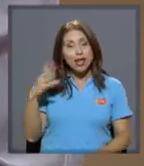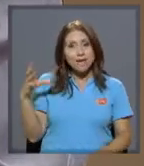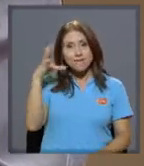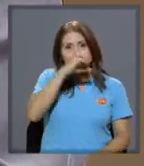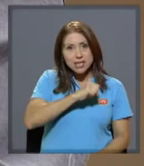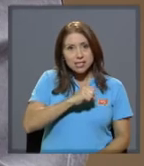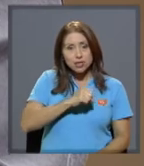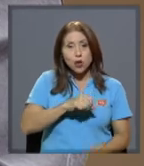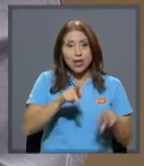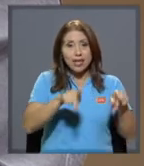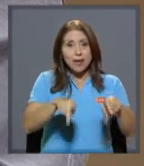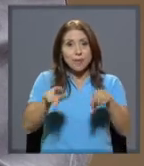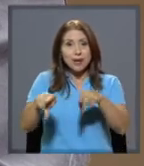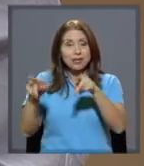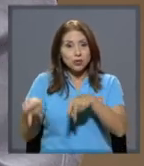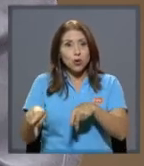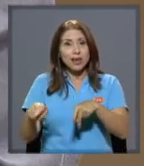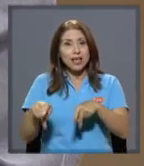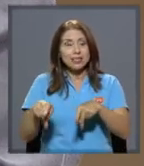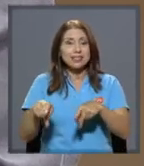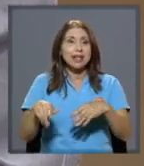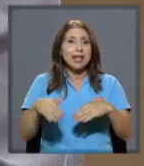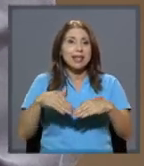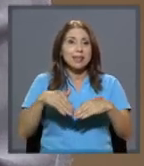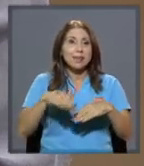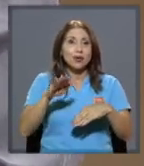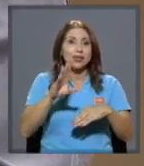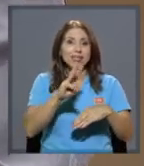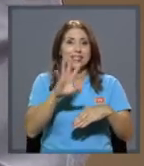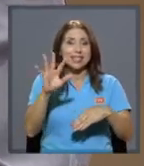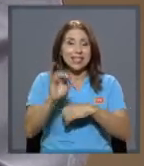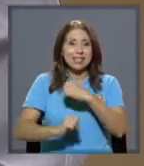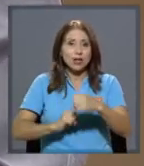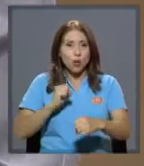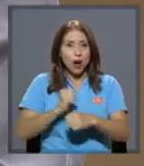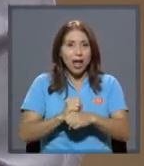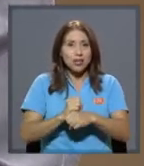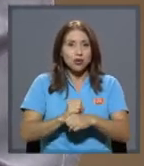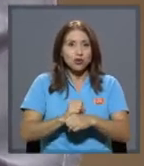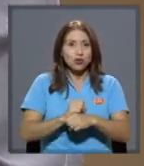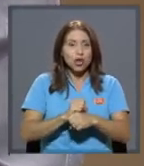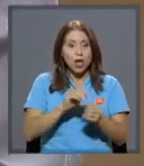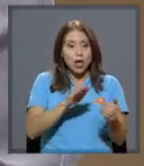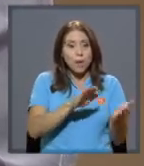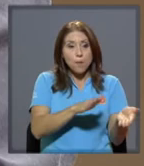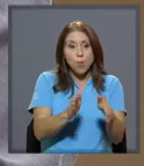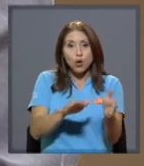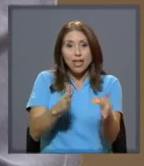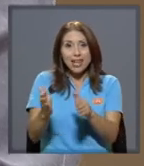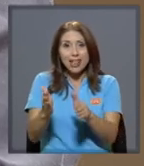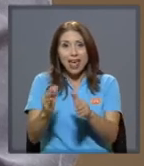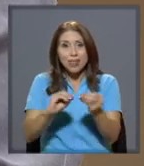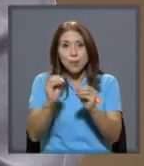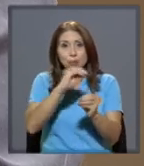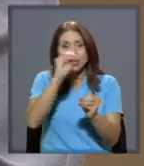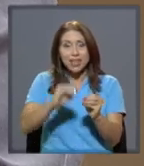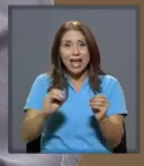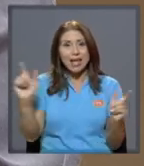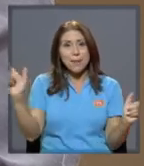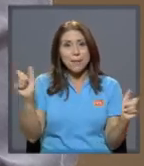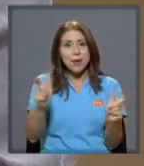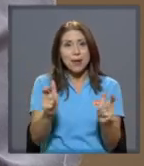en general de las personas de 65 años y más en Costa Rica es relativamente más baja uh-huh. que en muchos otros países, inclusive